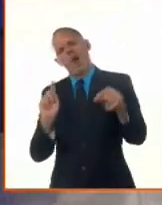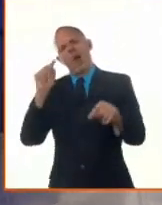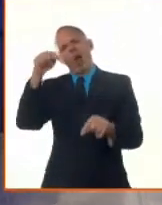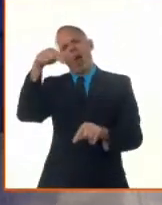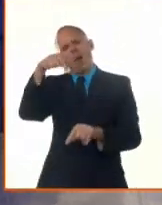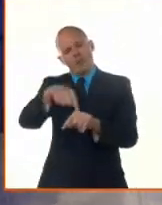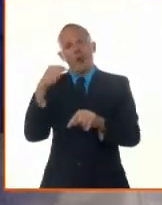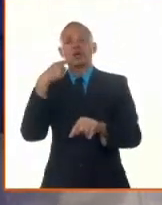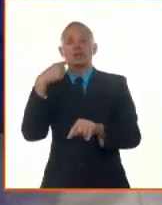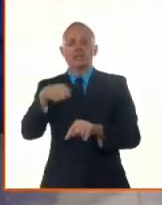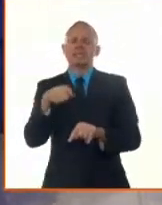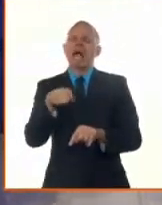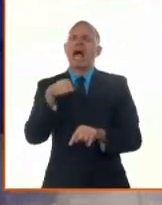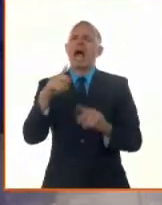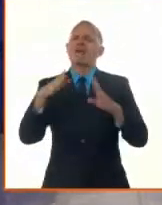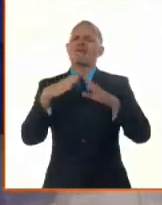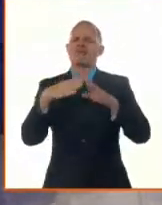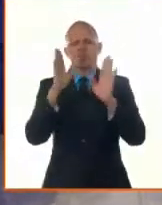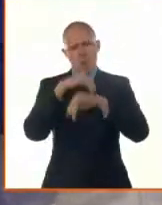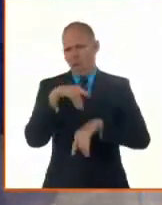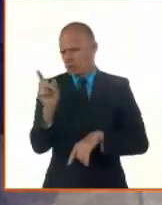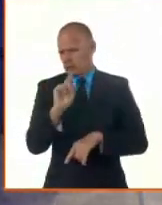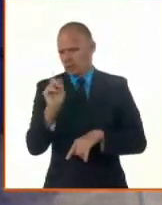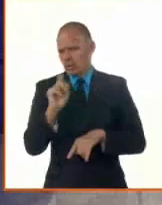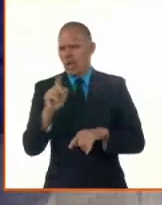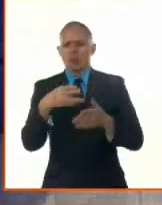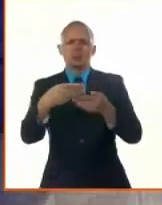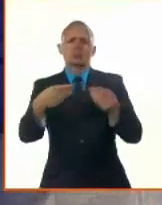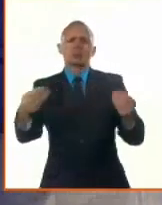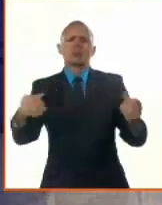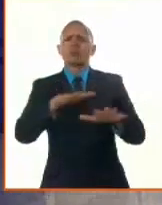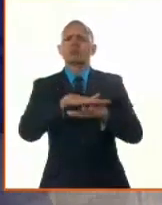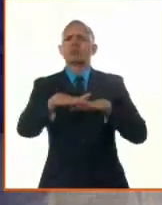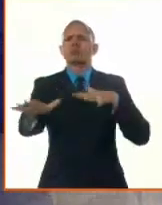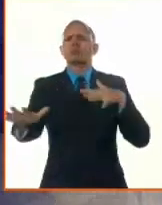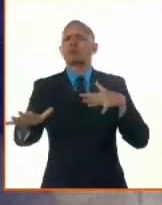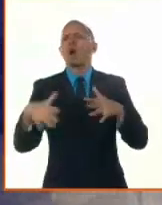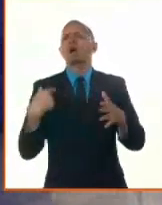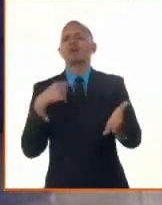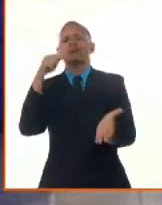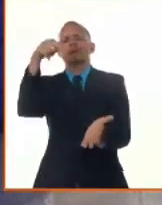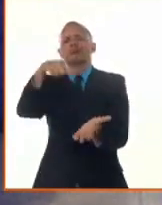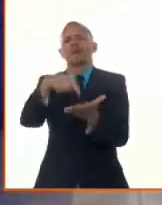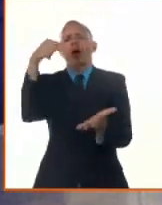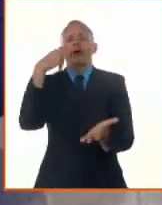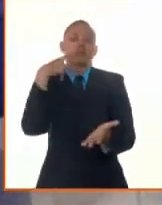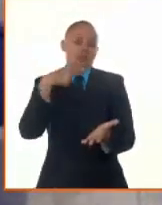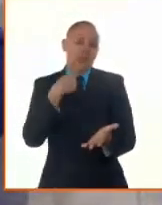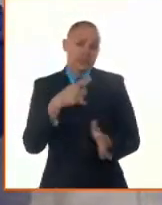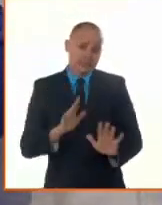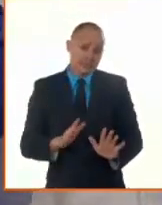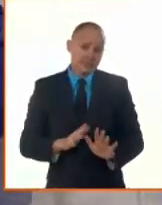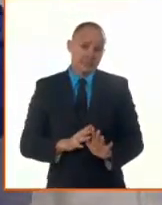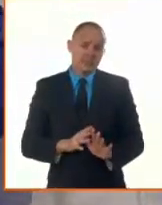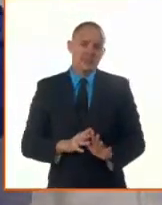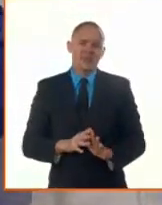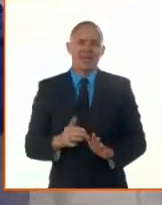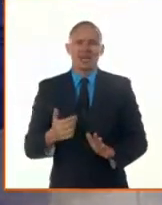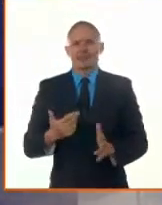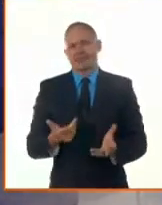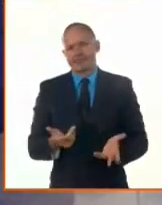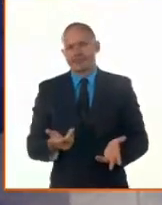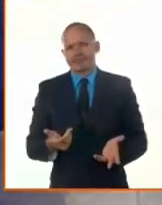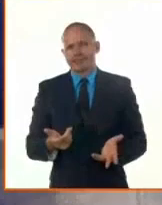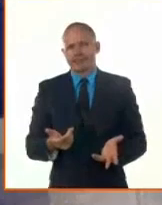Entonces hasta qué punto en este momento la primera pregunta sería hasta qué punto Israel está en condiciones